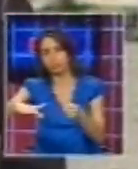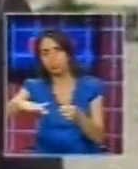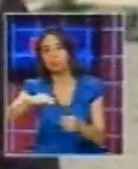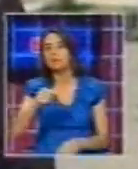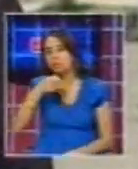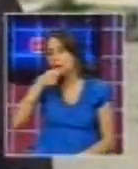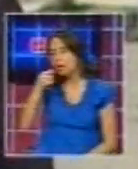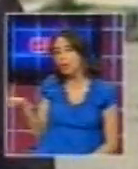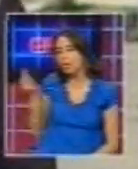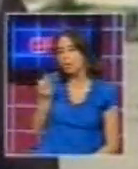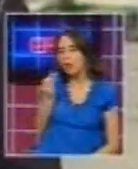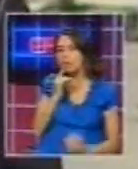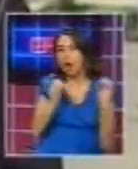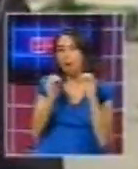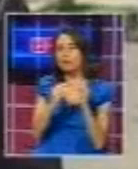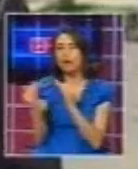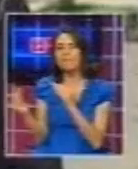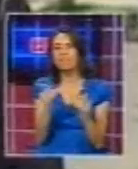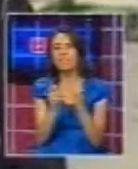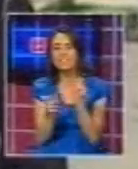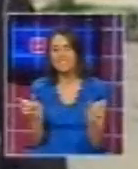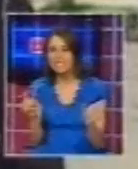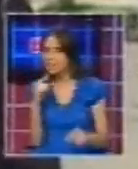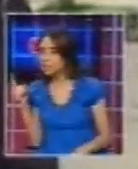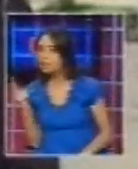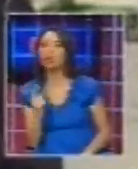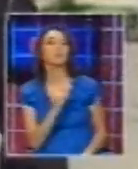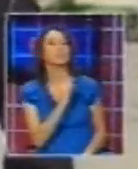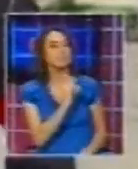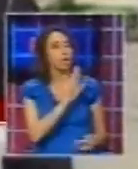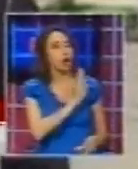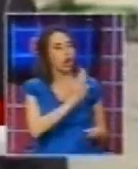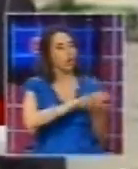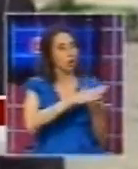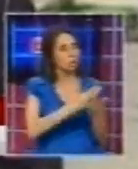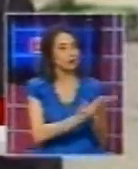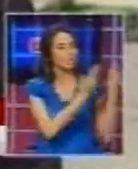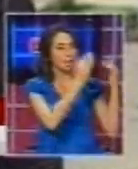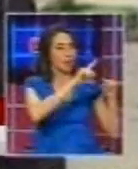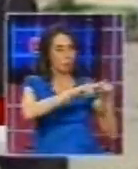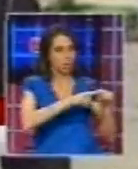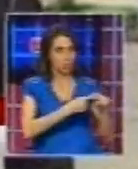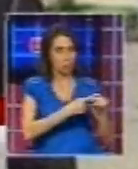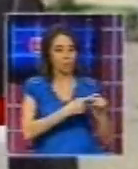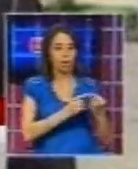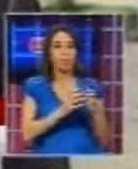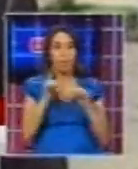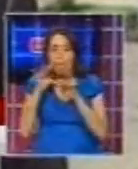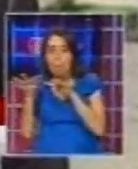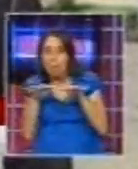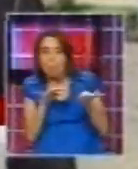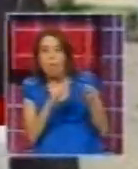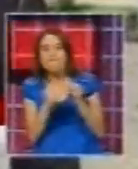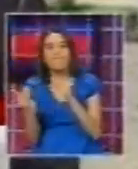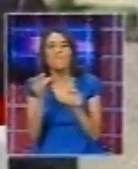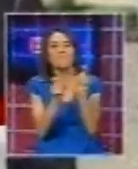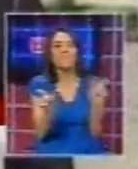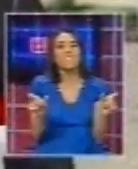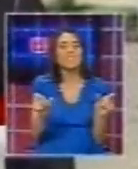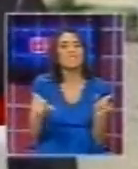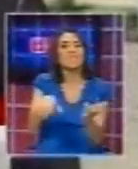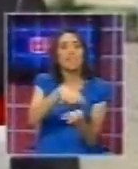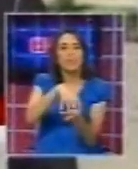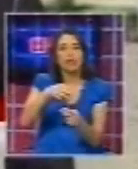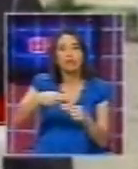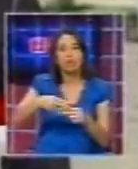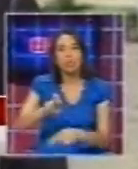opinión también de los vecinos. Gonzalo. Claro, hola Maricho, ¿cómo estás? Te saludo nuevamente. Causó bastante expectación entre los vecinos del sector del